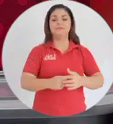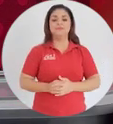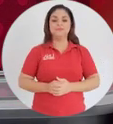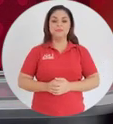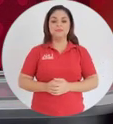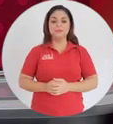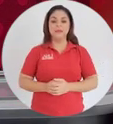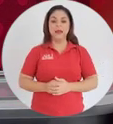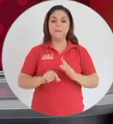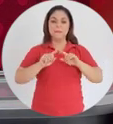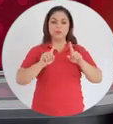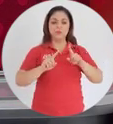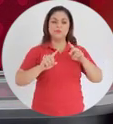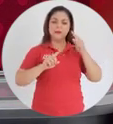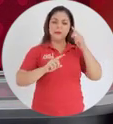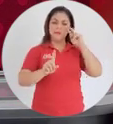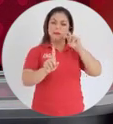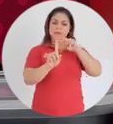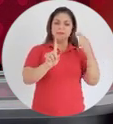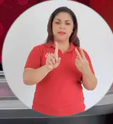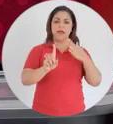Desde la perspectiva sociológica,